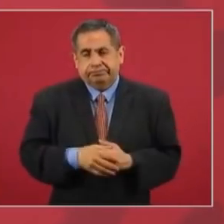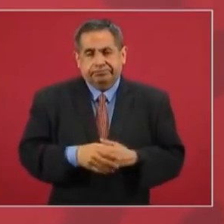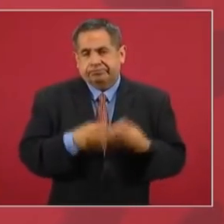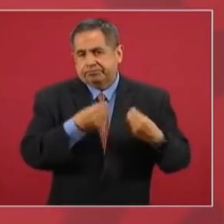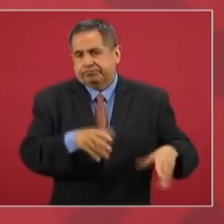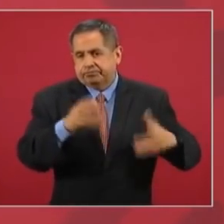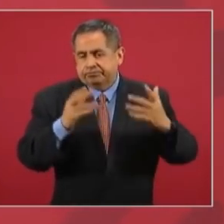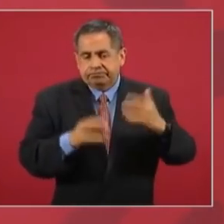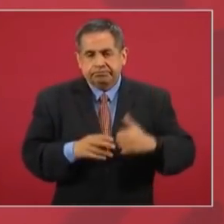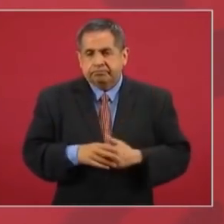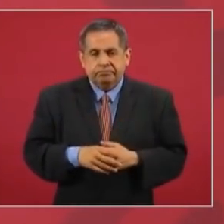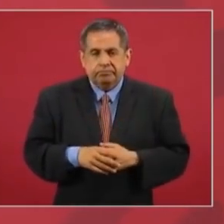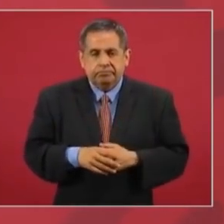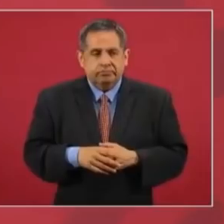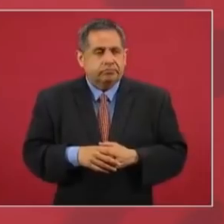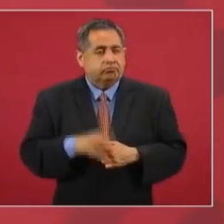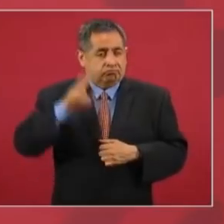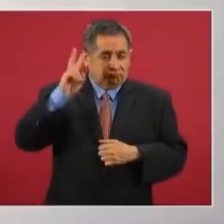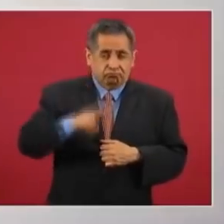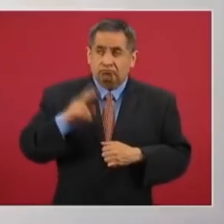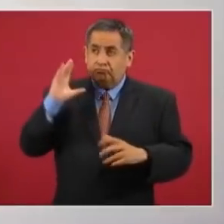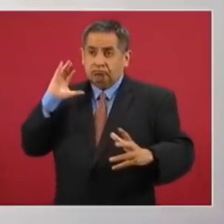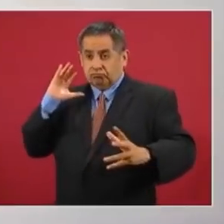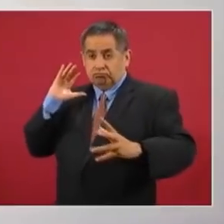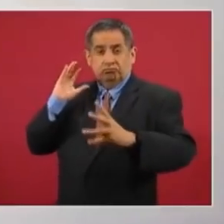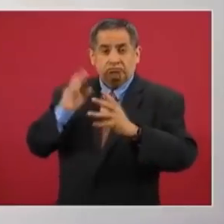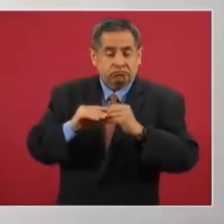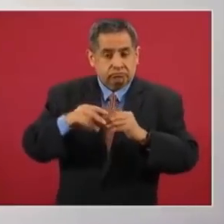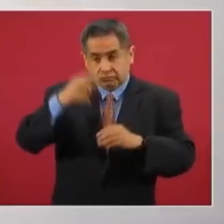Es que no ha habido democracia en México